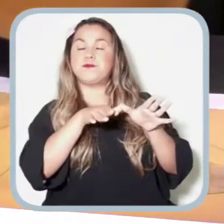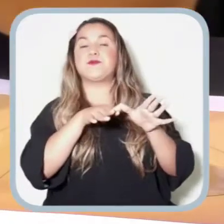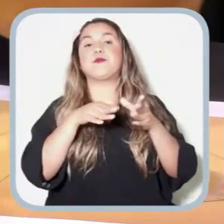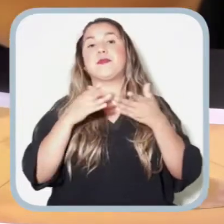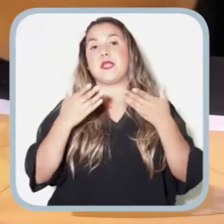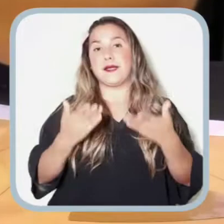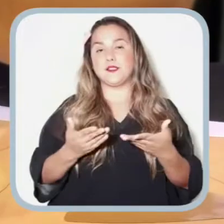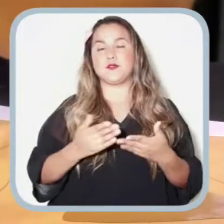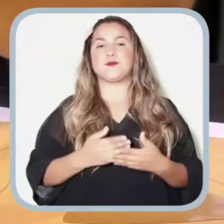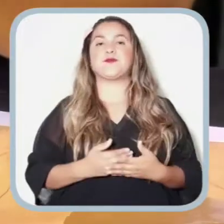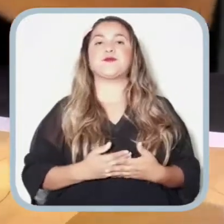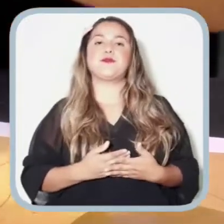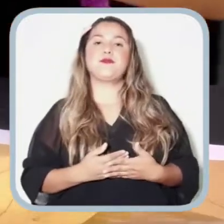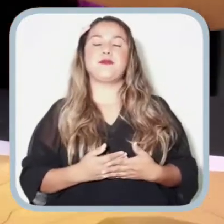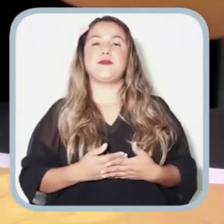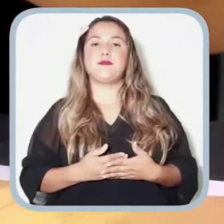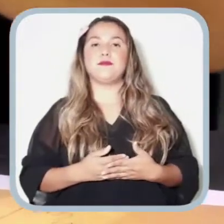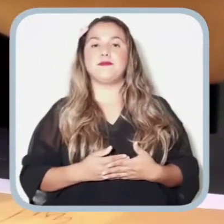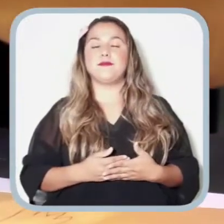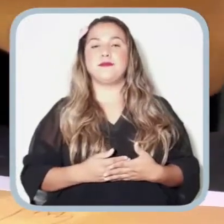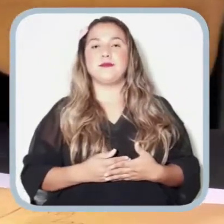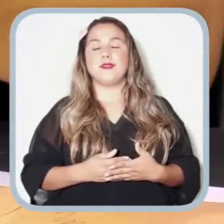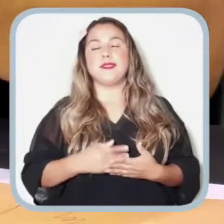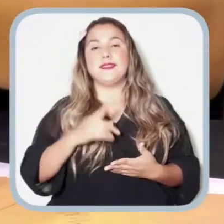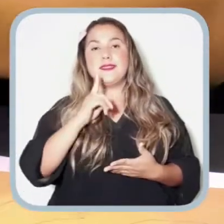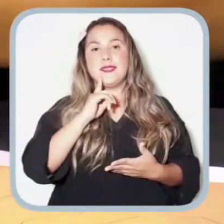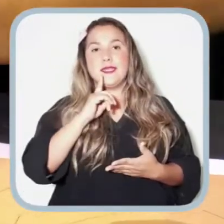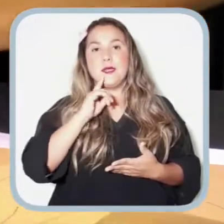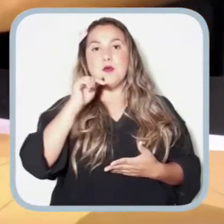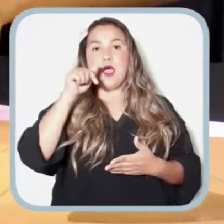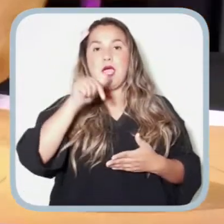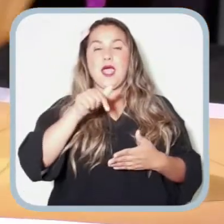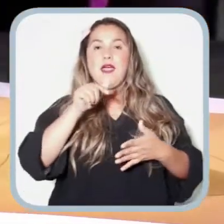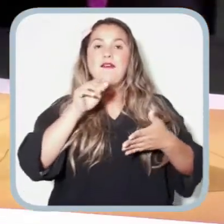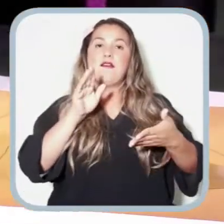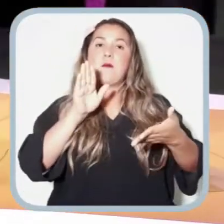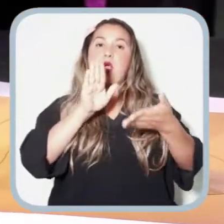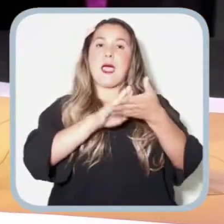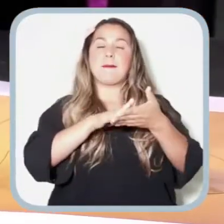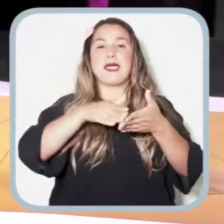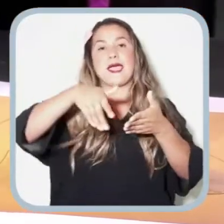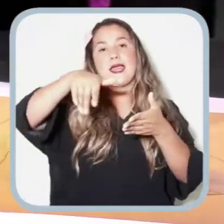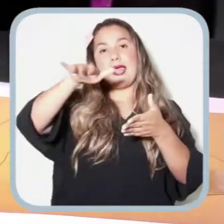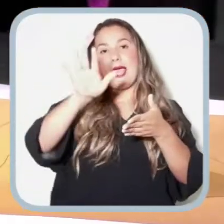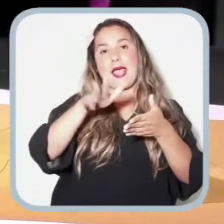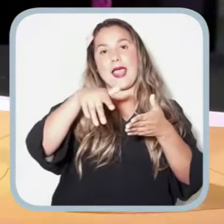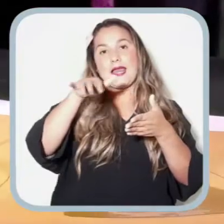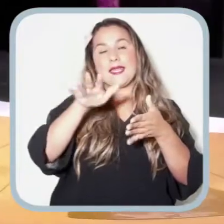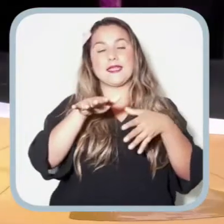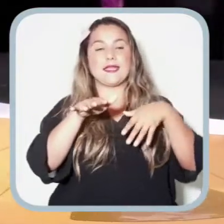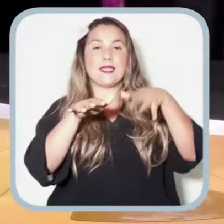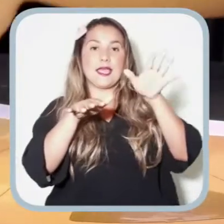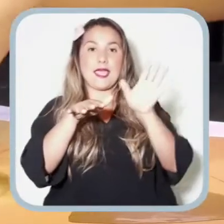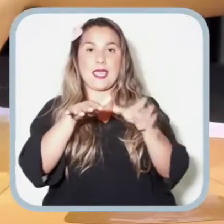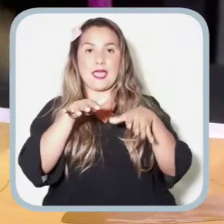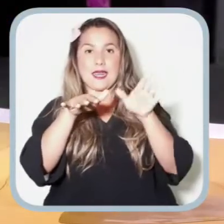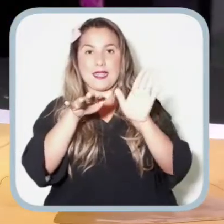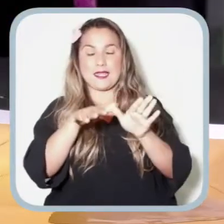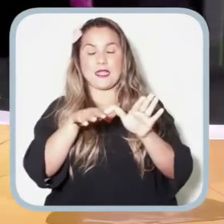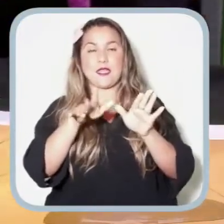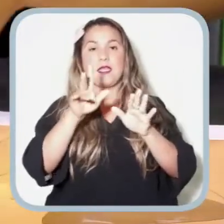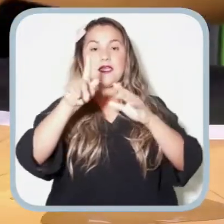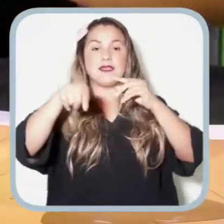entonces tenemos acá y vamos a pegar está lista vamos a fijar una primero un